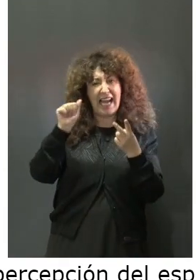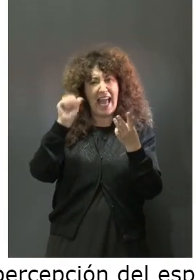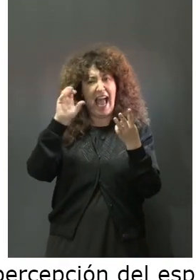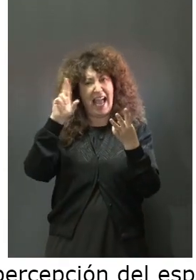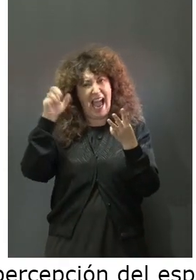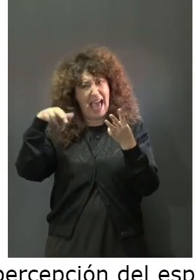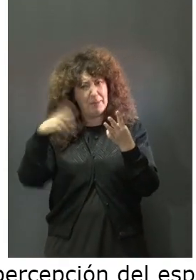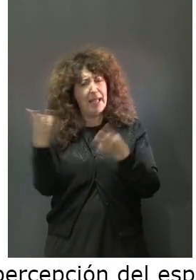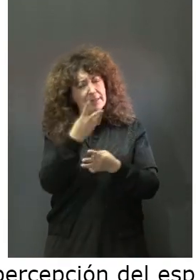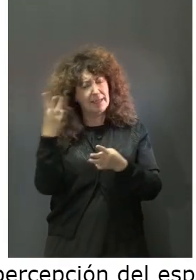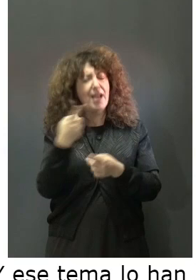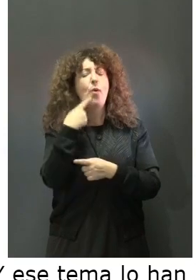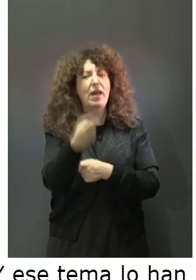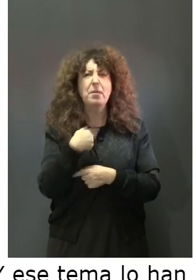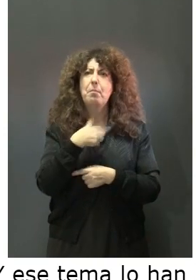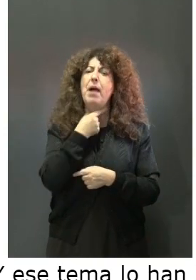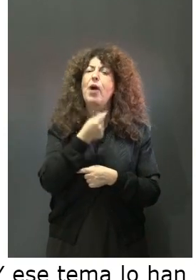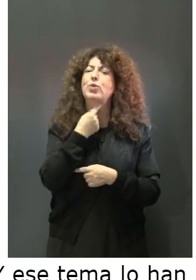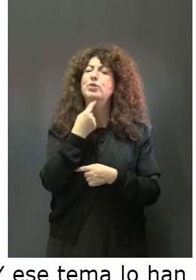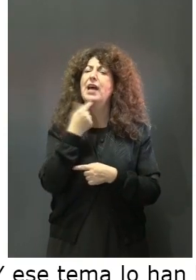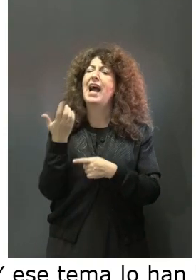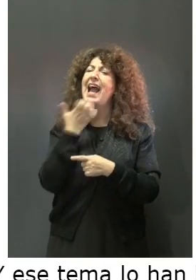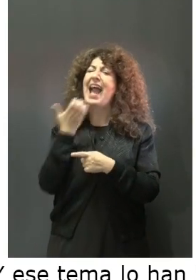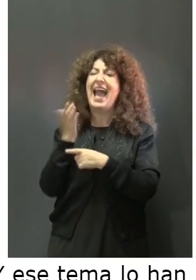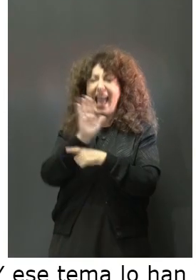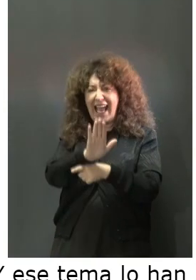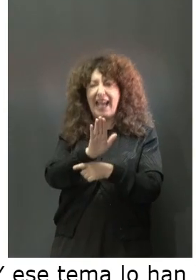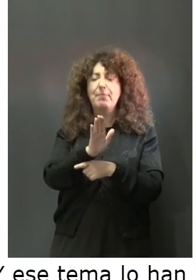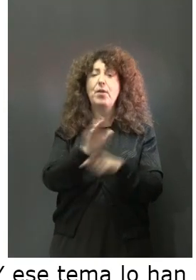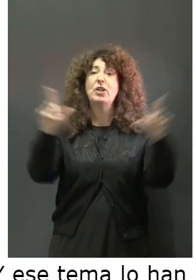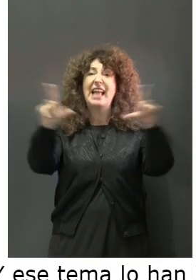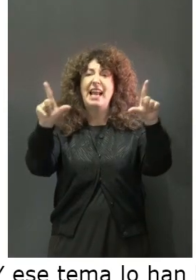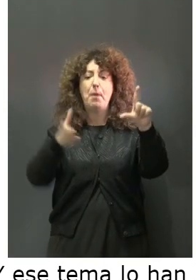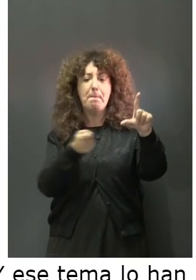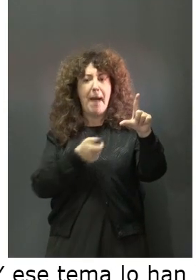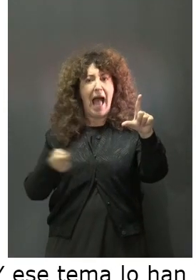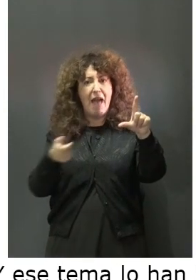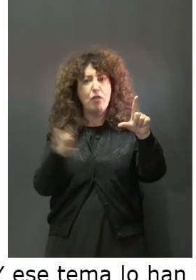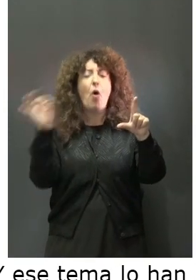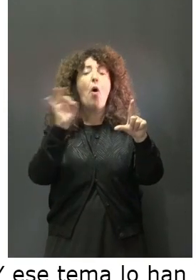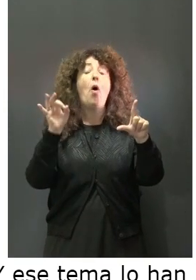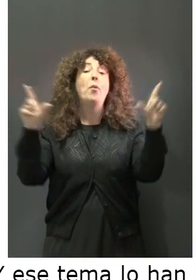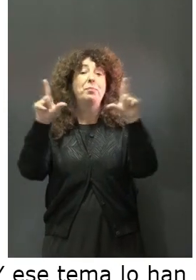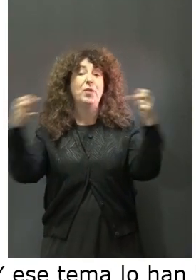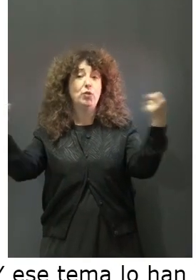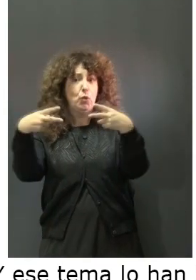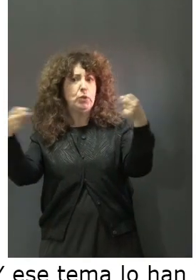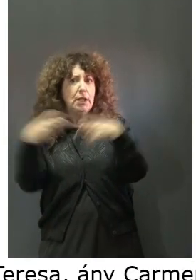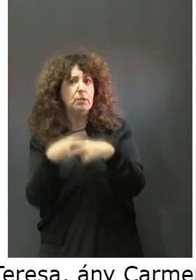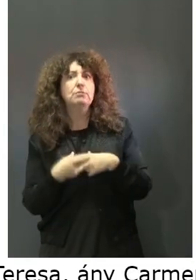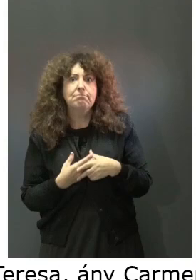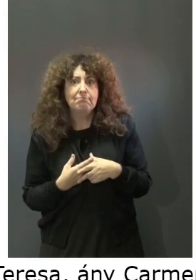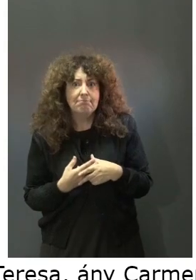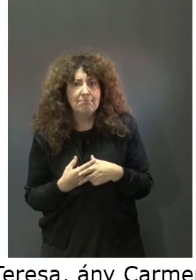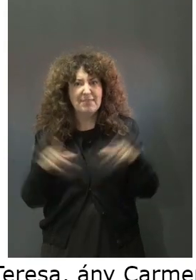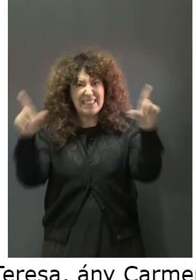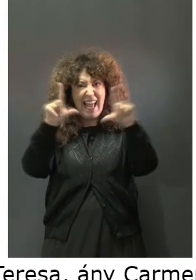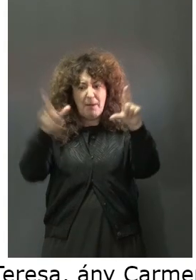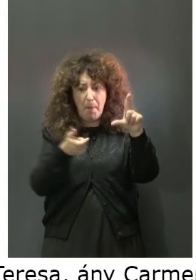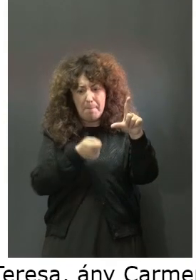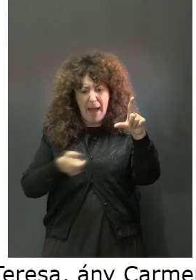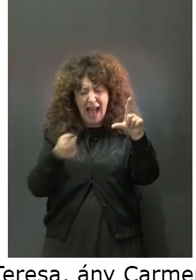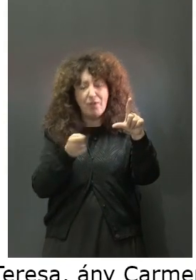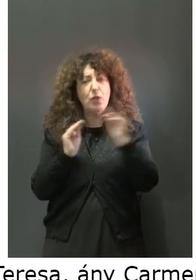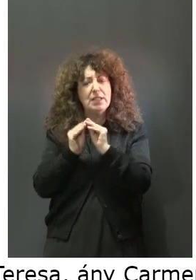de hecho han puesto, me gusta mucho el ejemplo del mando y de los subtítulos, porque el mando pues fue creado para un